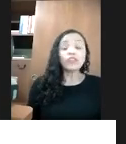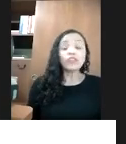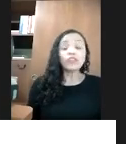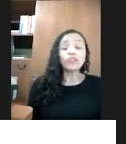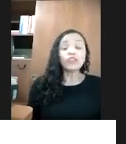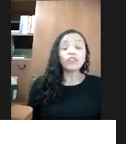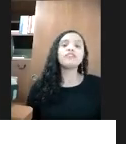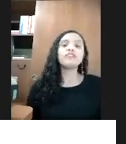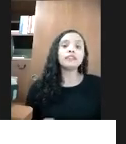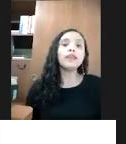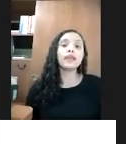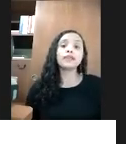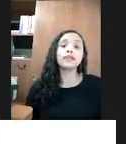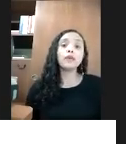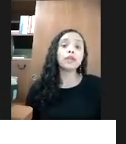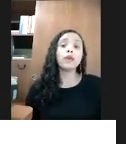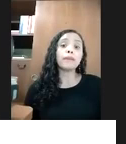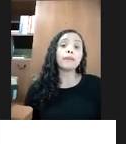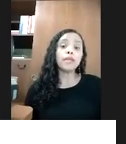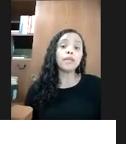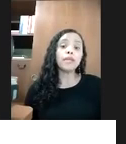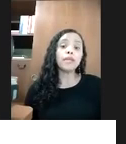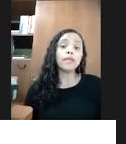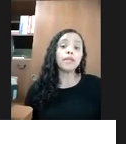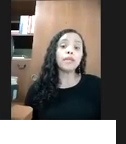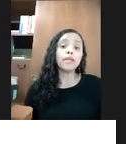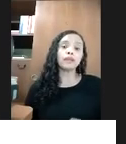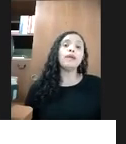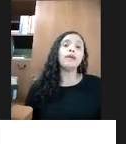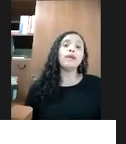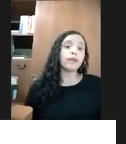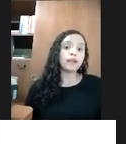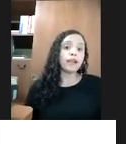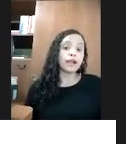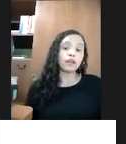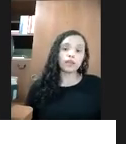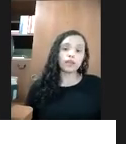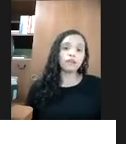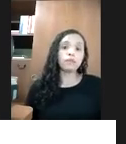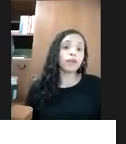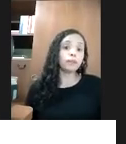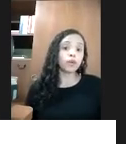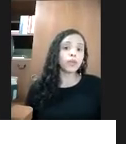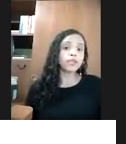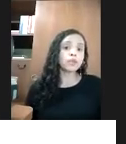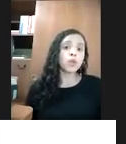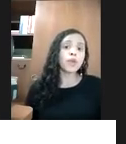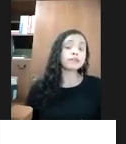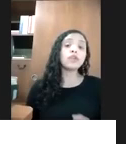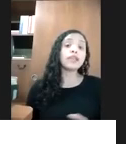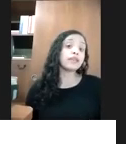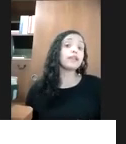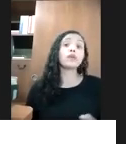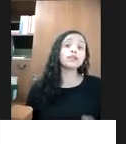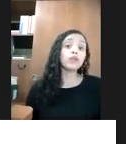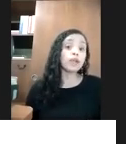única herramienta efectiva que se ha demostrado que permite prevenir el contagio y muerte por COVID-19 ha sido la higiene,